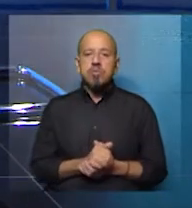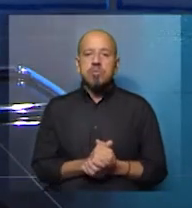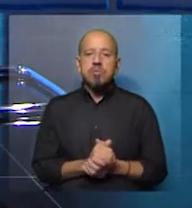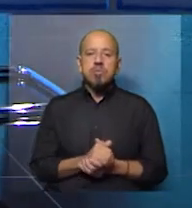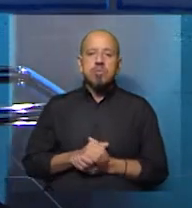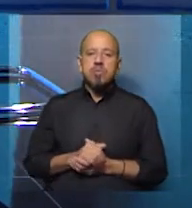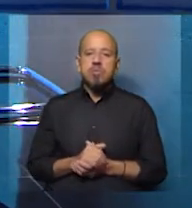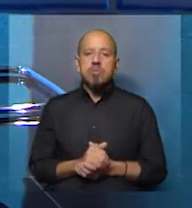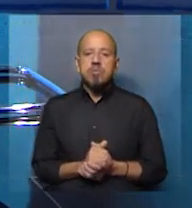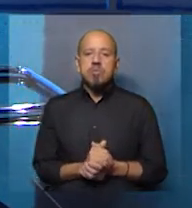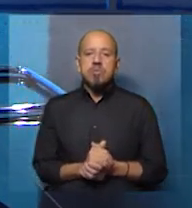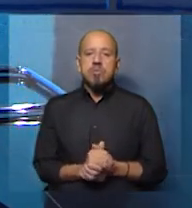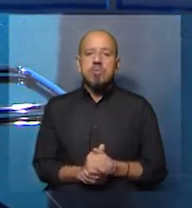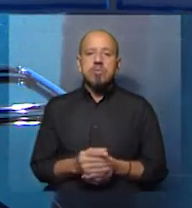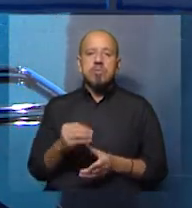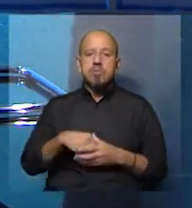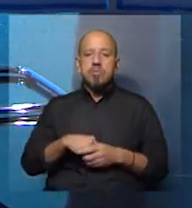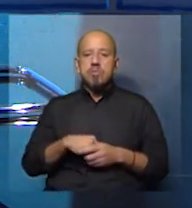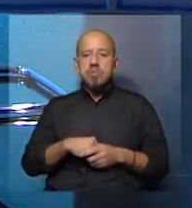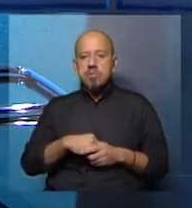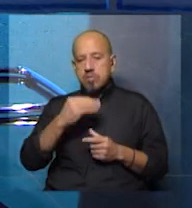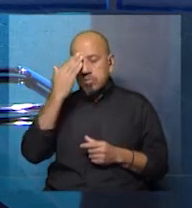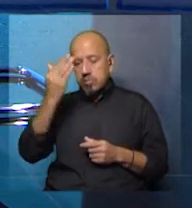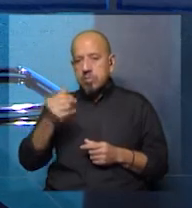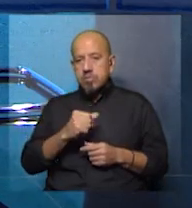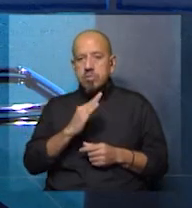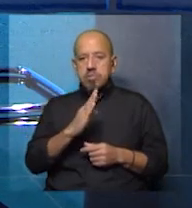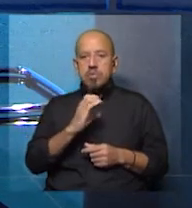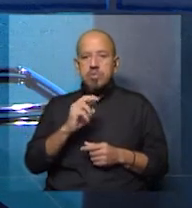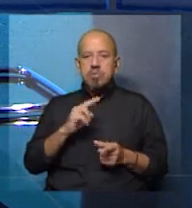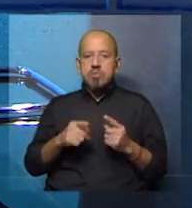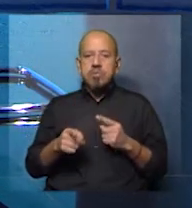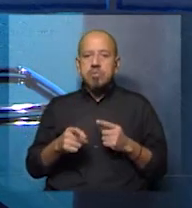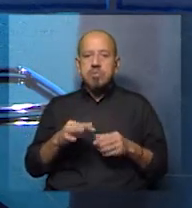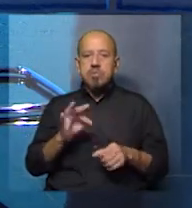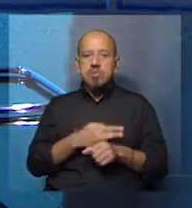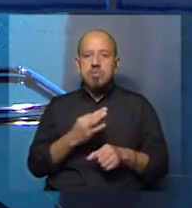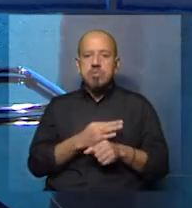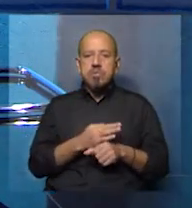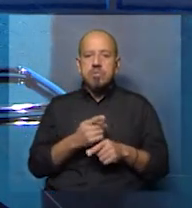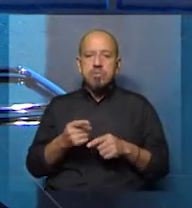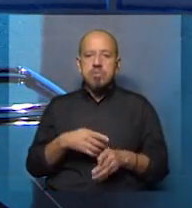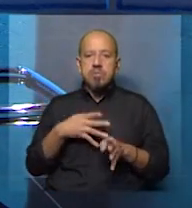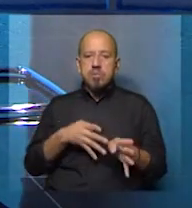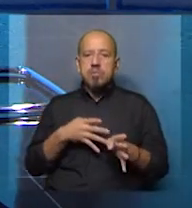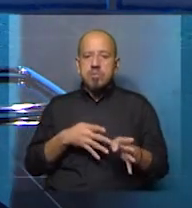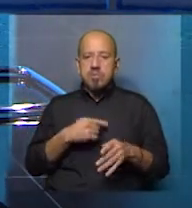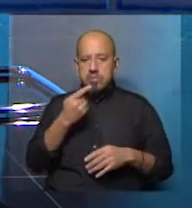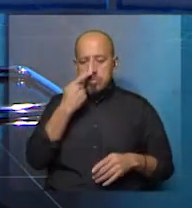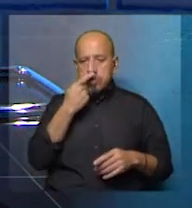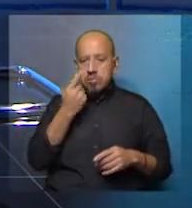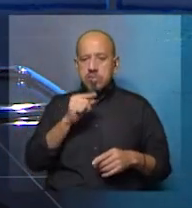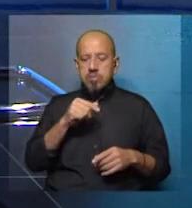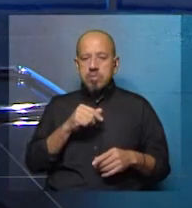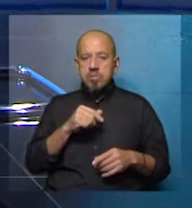saber que pensas de la interna del frente el partido comunista está apoyando a la precandidatura de la ingeniera Carolina cose se te viene un desafío muy interesante des el primero de